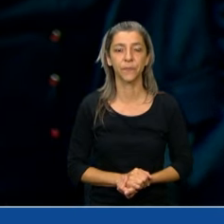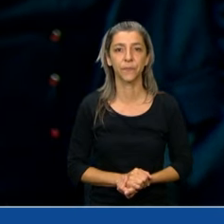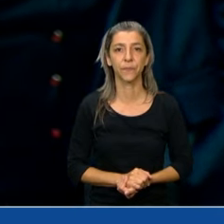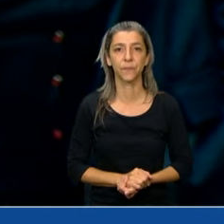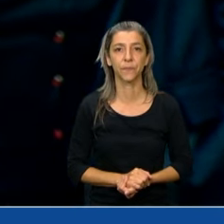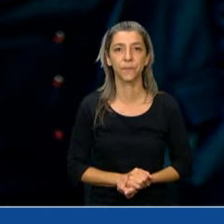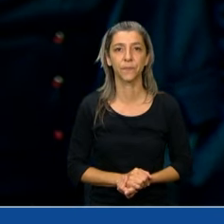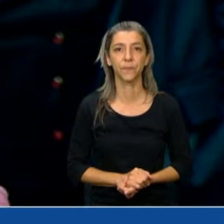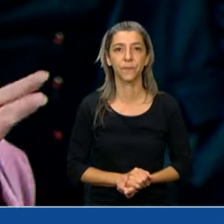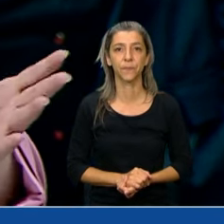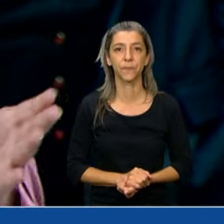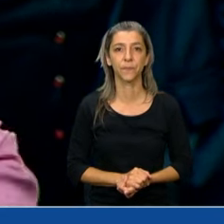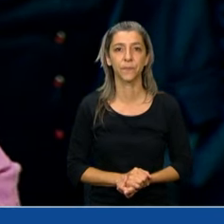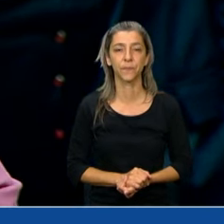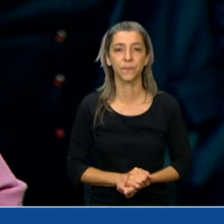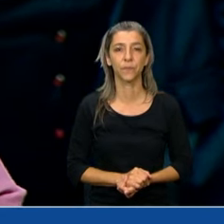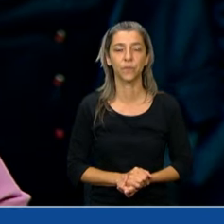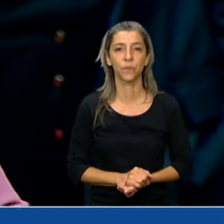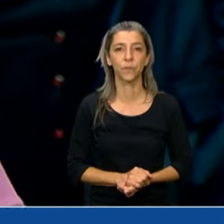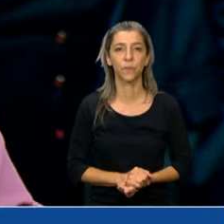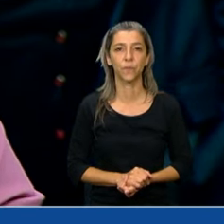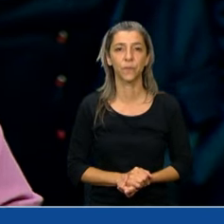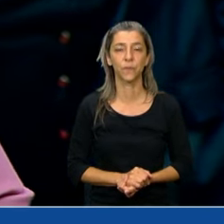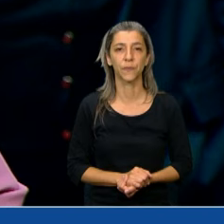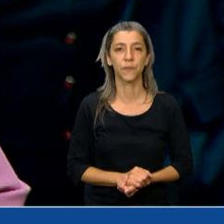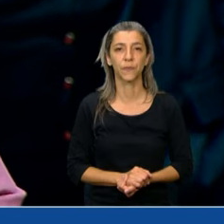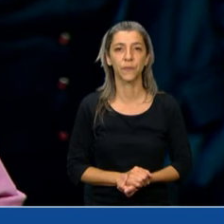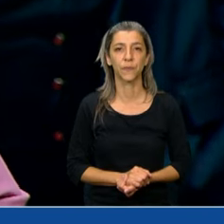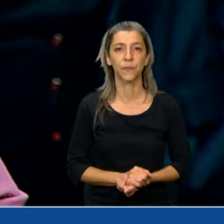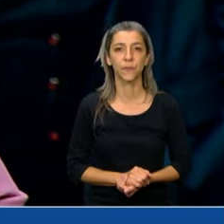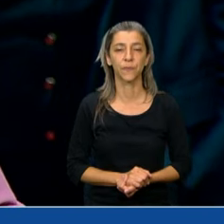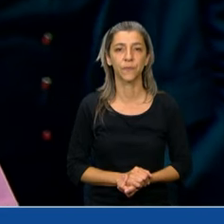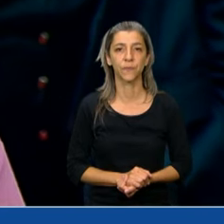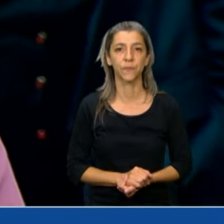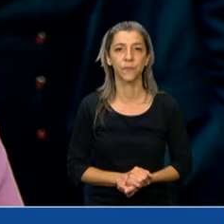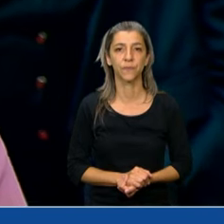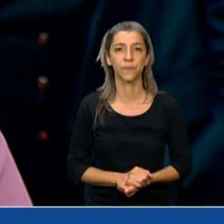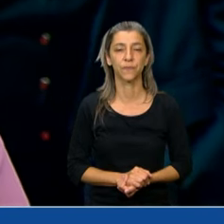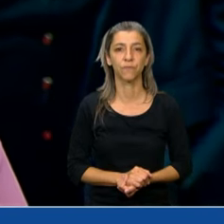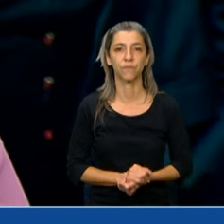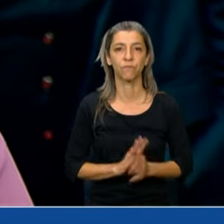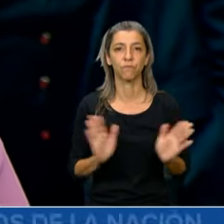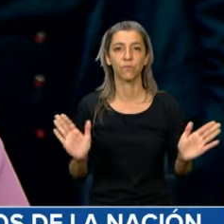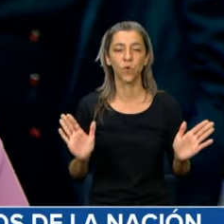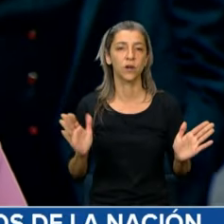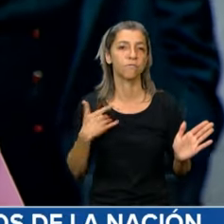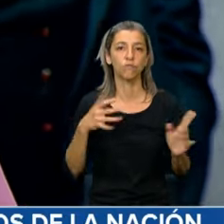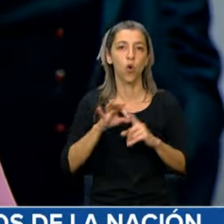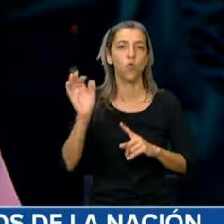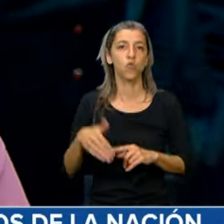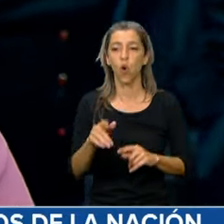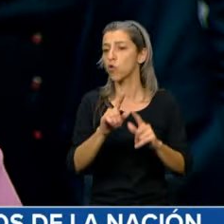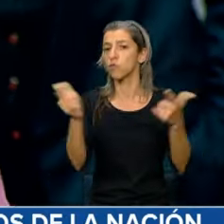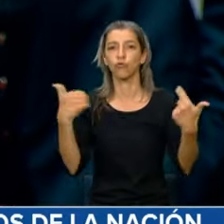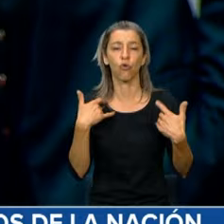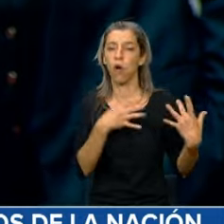esos bueno No discutamos en abstracto no habiendo quórum habiéndose cumplido el objeto de la sesión que